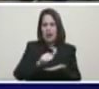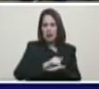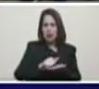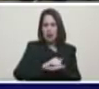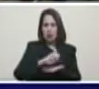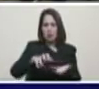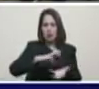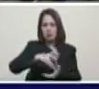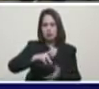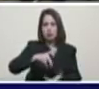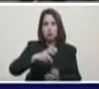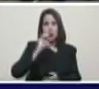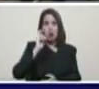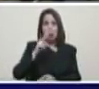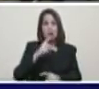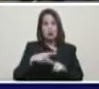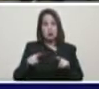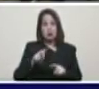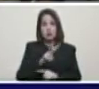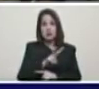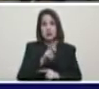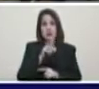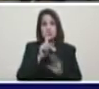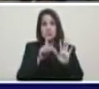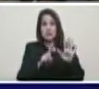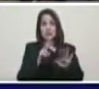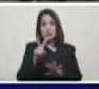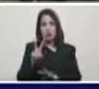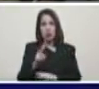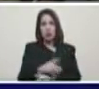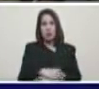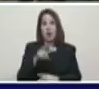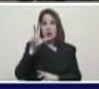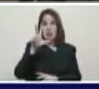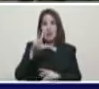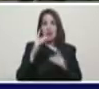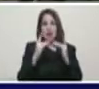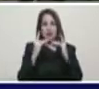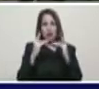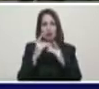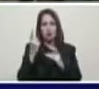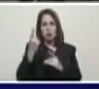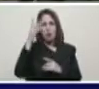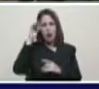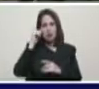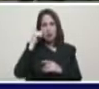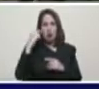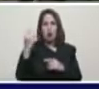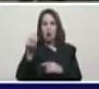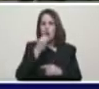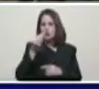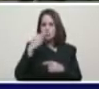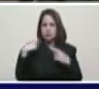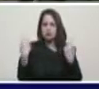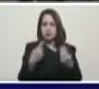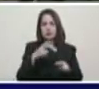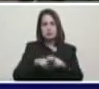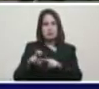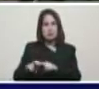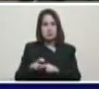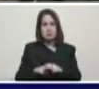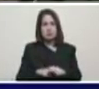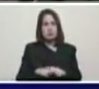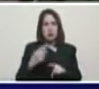62 Met cu con habitaciones un baño sala comedor cocina lavandero